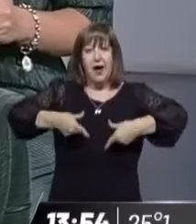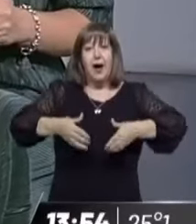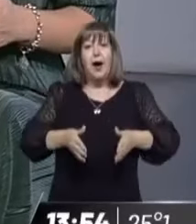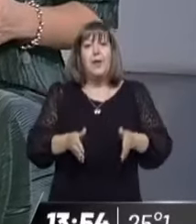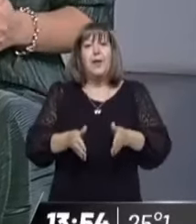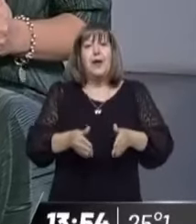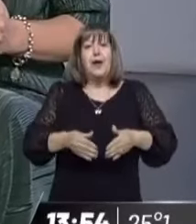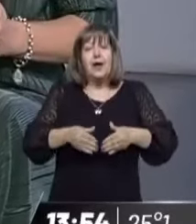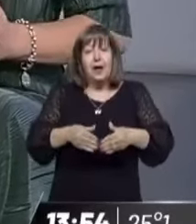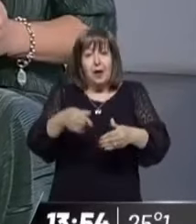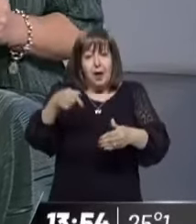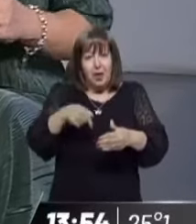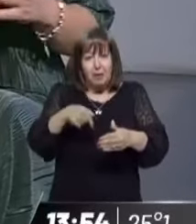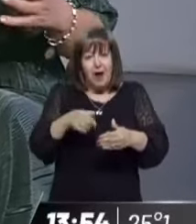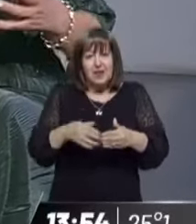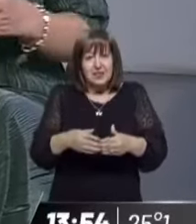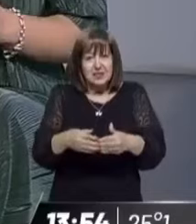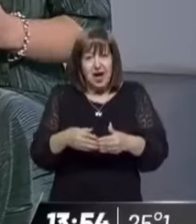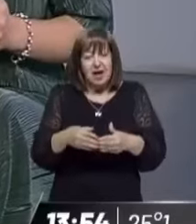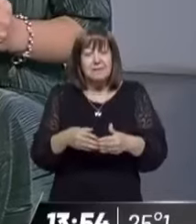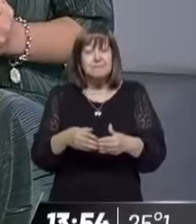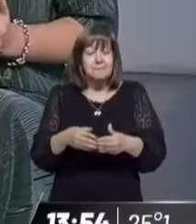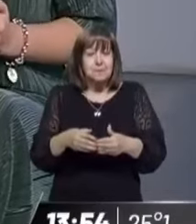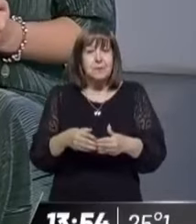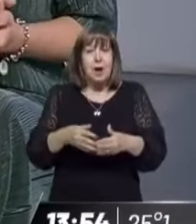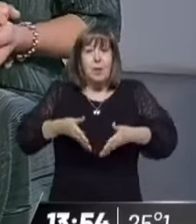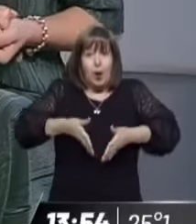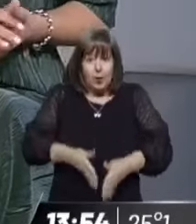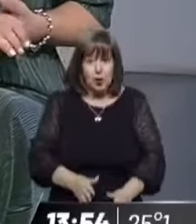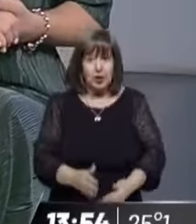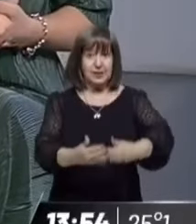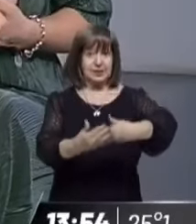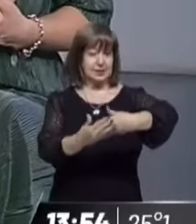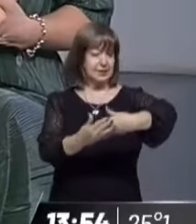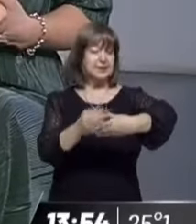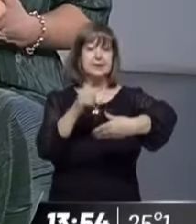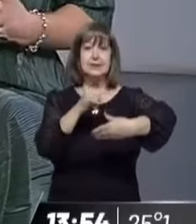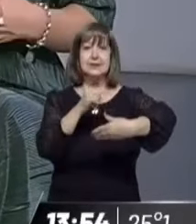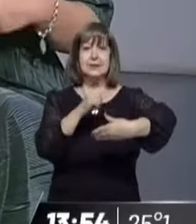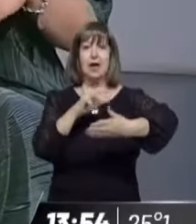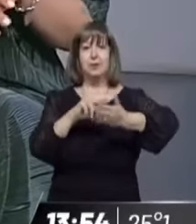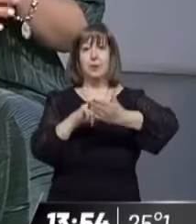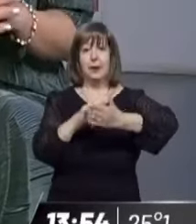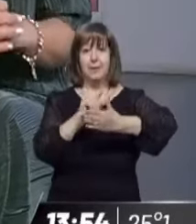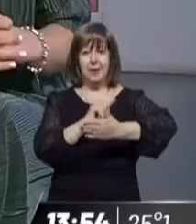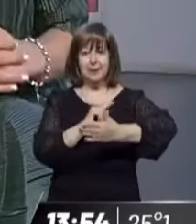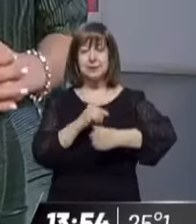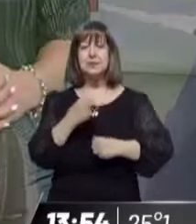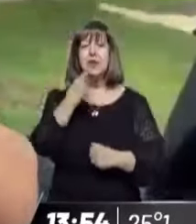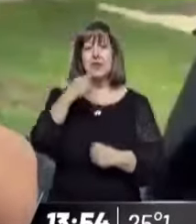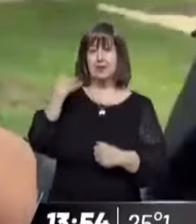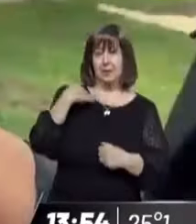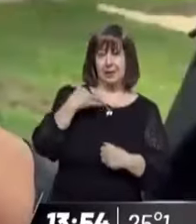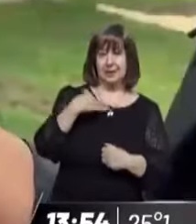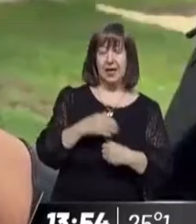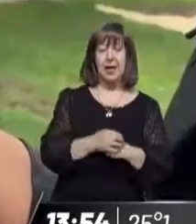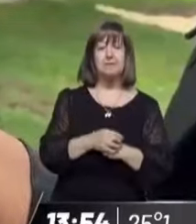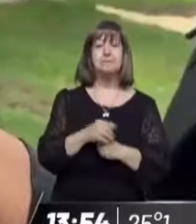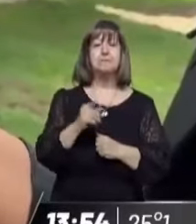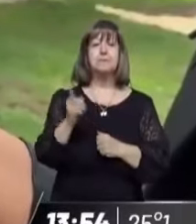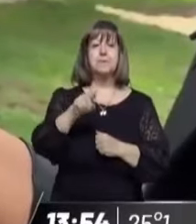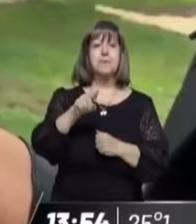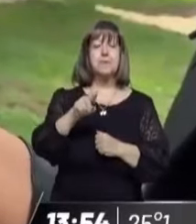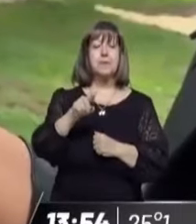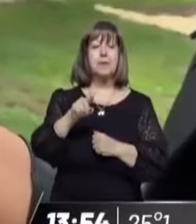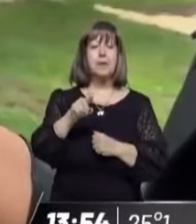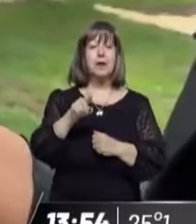desde hace ya largo tiempo y de la que Marcela Navarro se estuvo ocupando esta mañana conversando con profesionales. La nota. Bueno, en Mendoza el descenso del